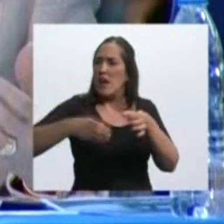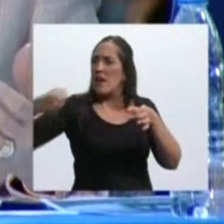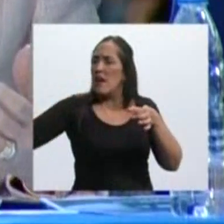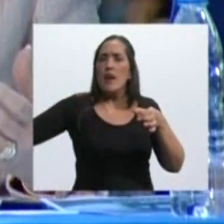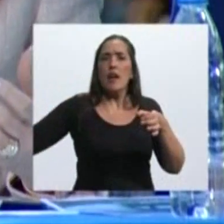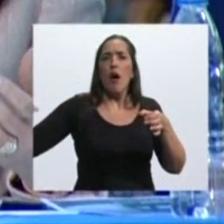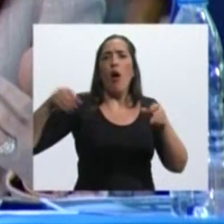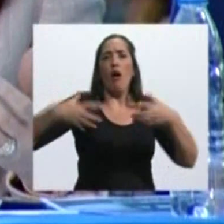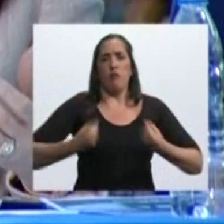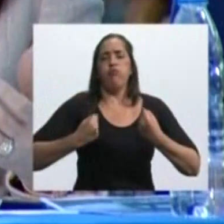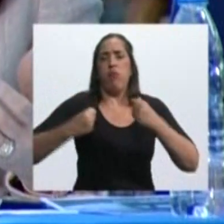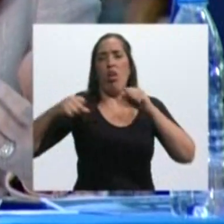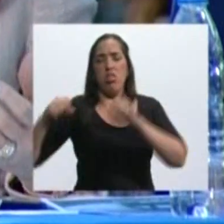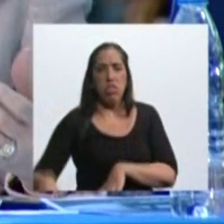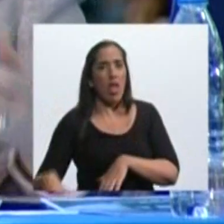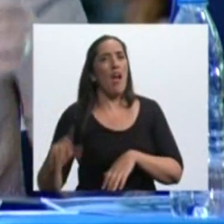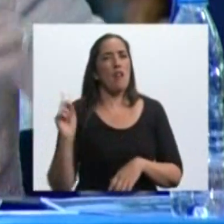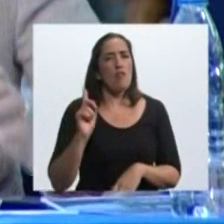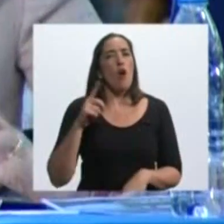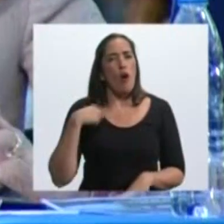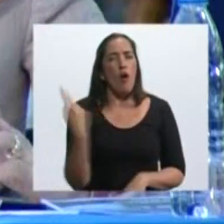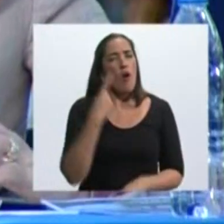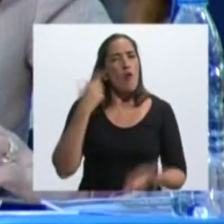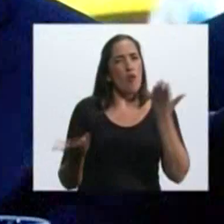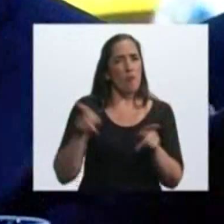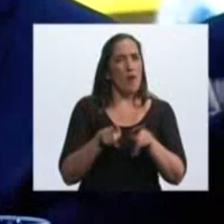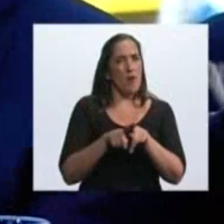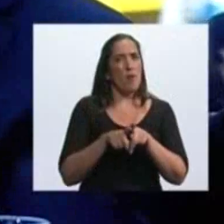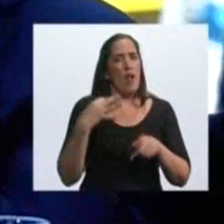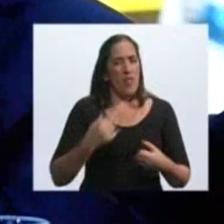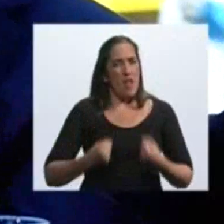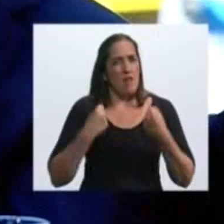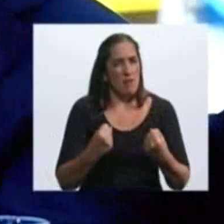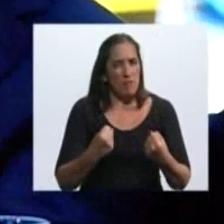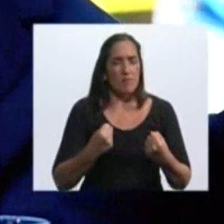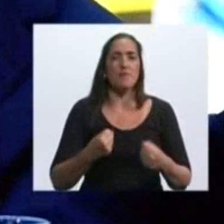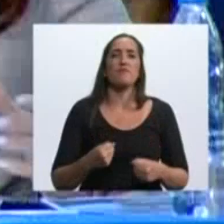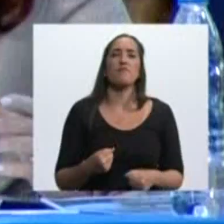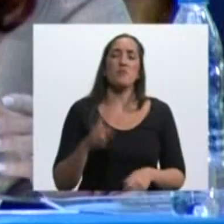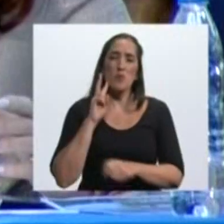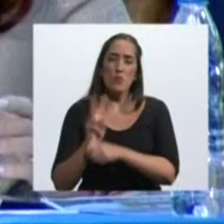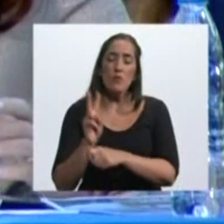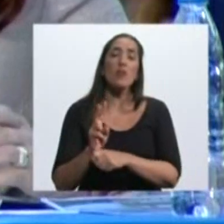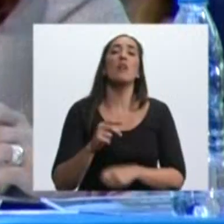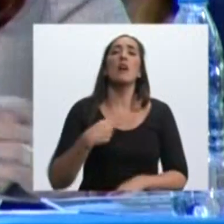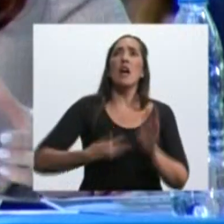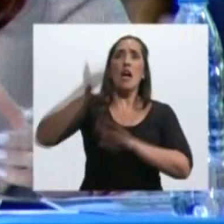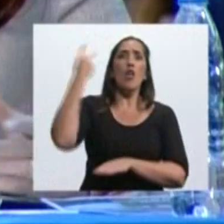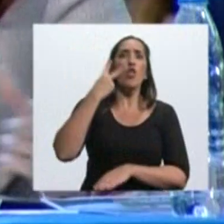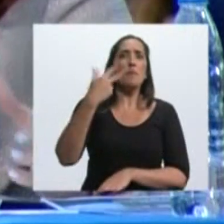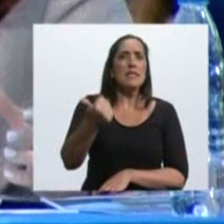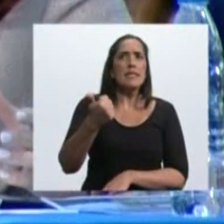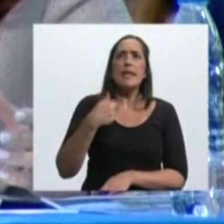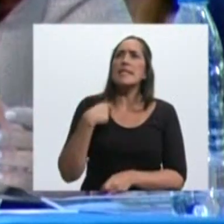marcha. El estudio de esta línea San Martín comenzó en el año 2006. No conseguíamos